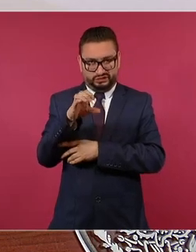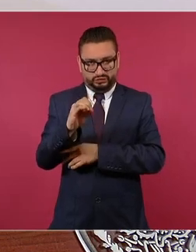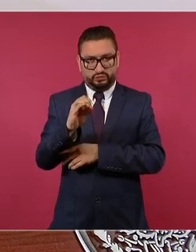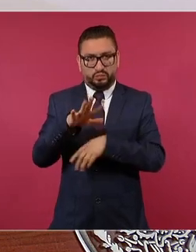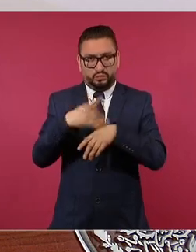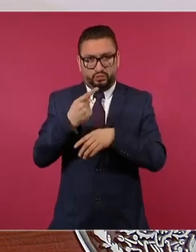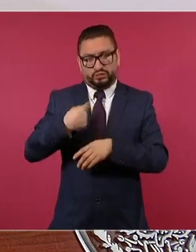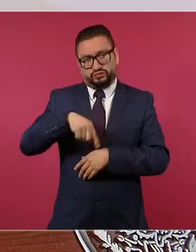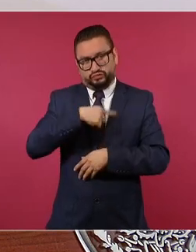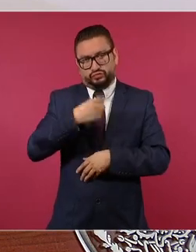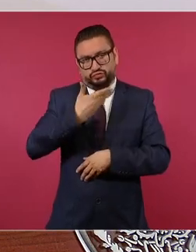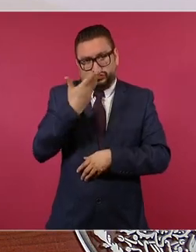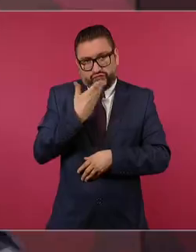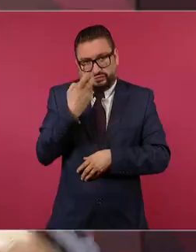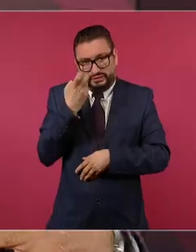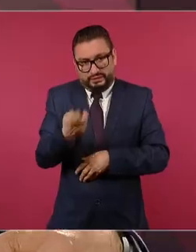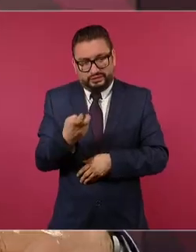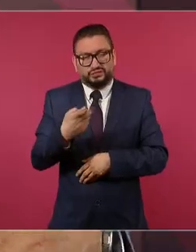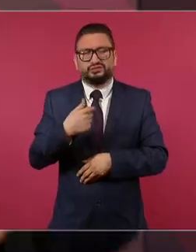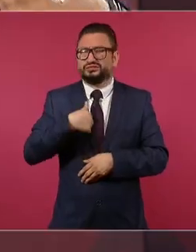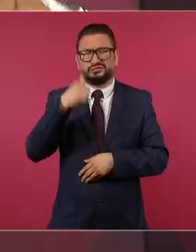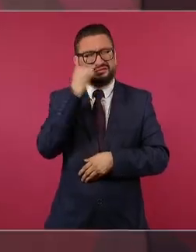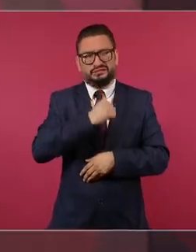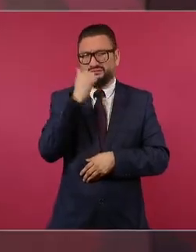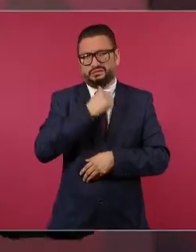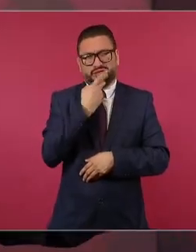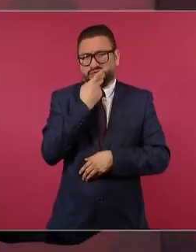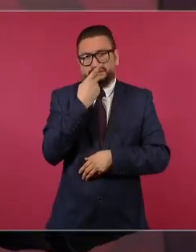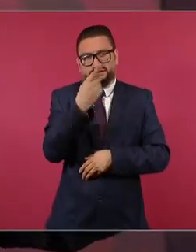nuestro modelo, siempre lo he dicho, tiene